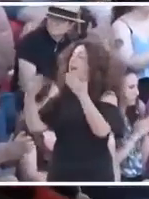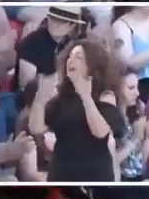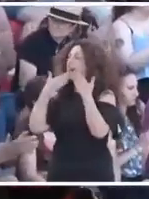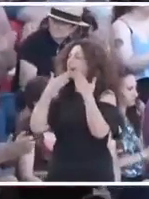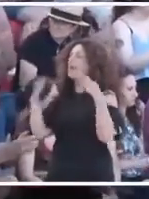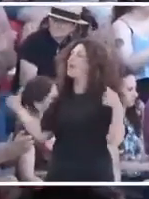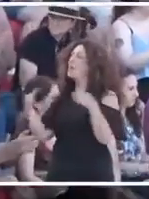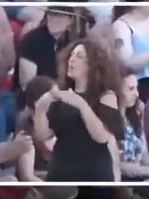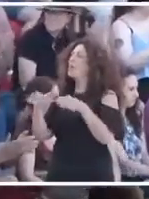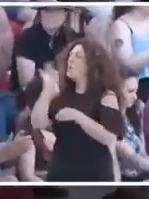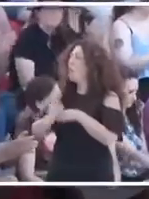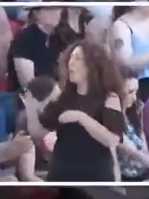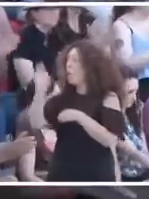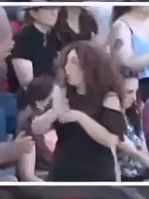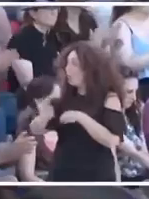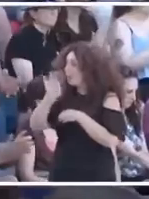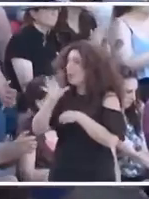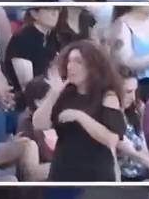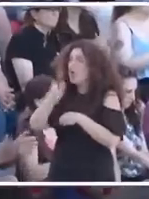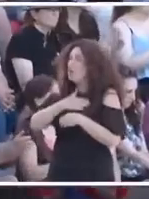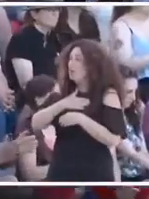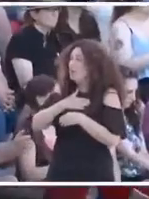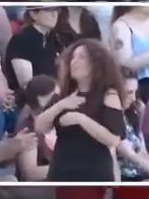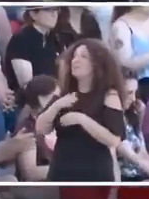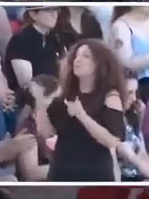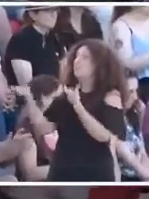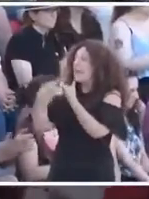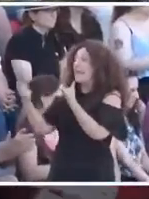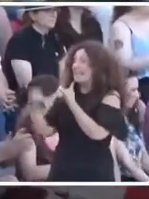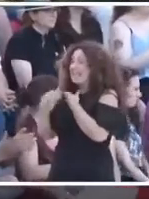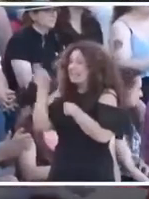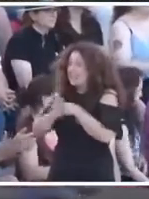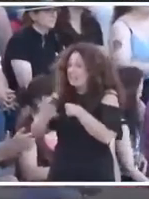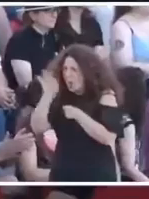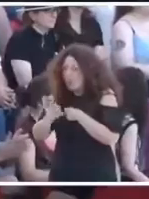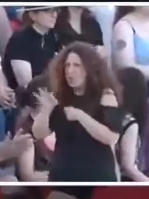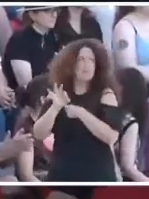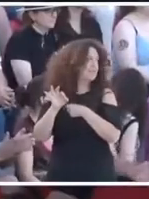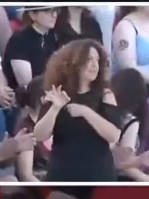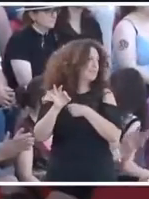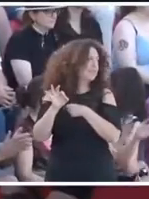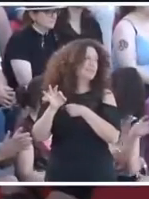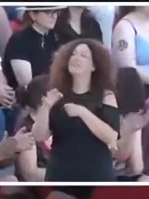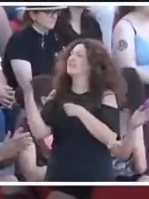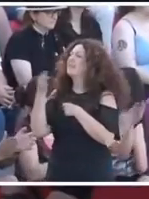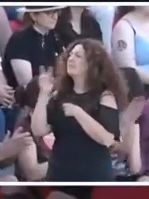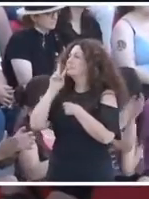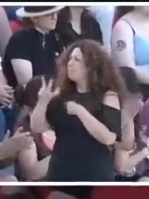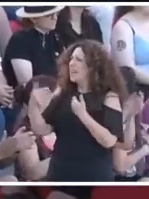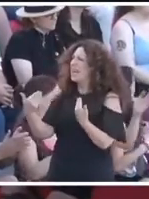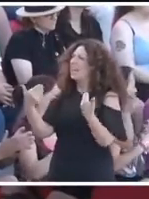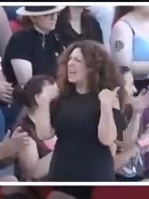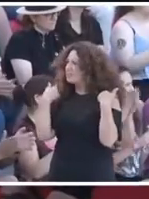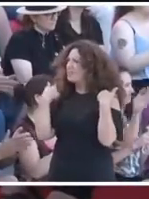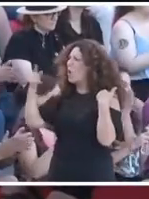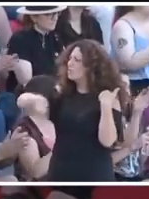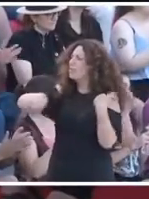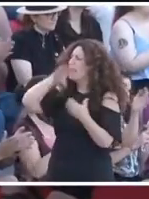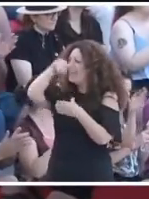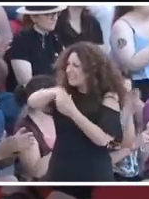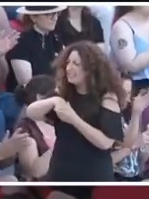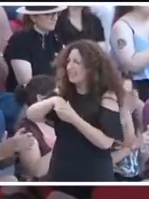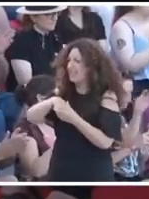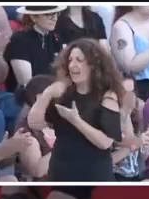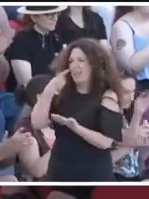Podemos, porque los y las militantes de Podemos habéis demostrado un ejercicio de responsabilidad histórica que no